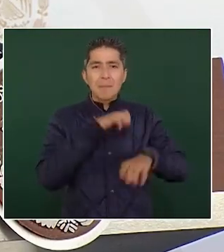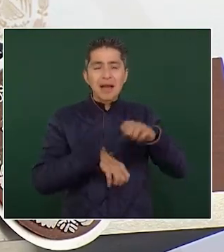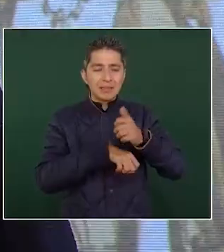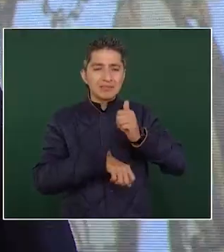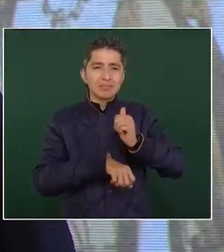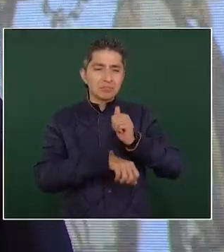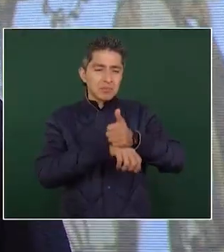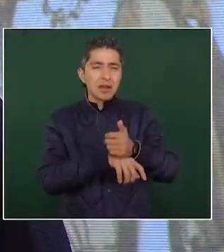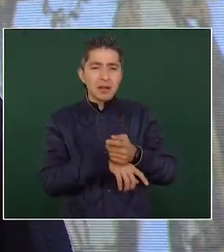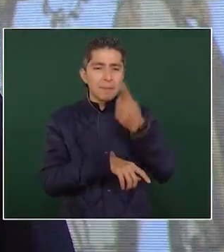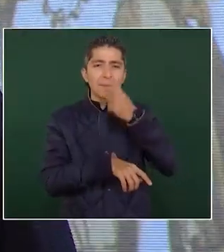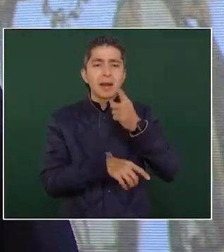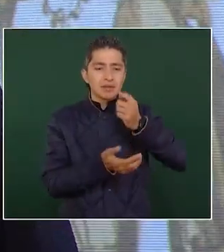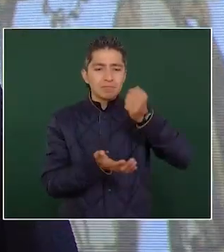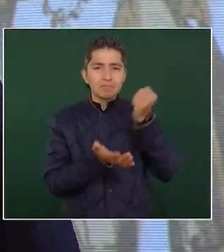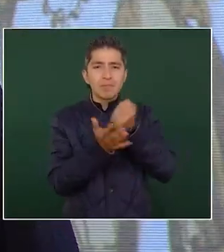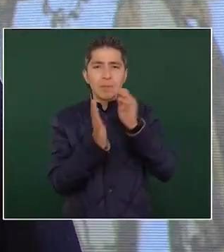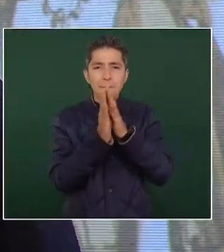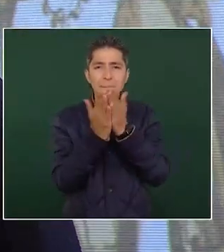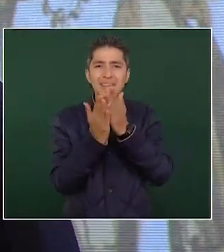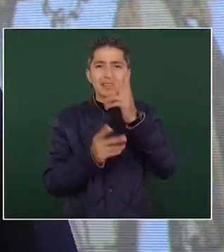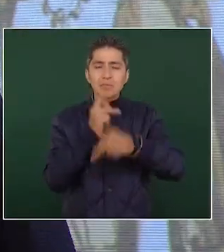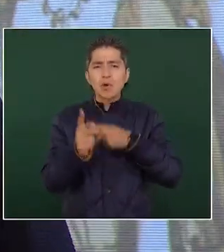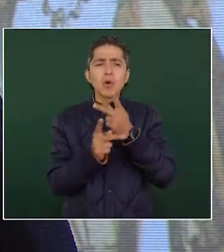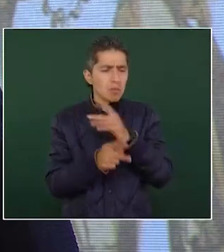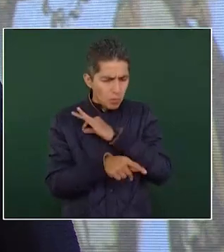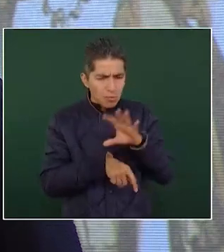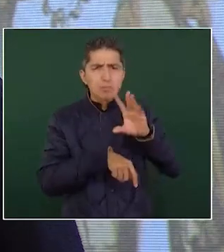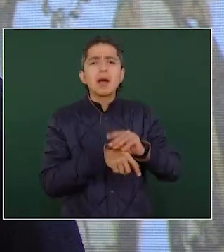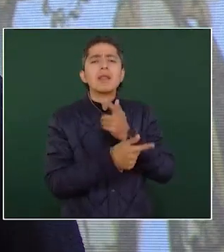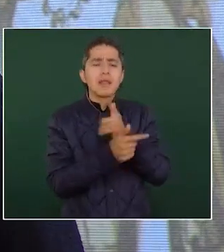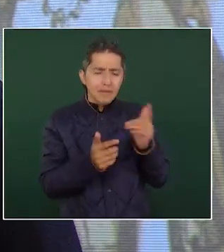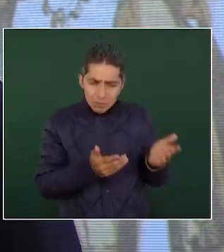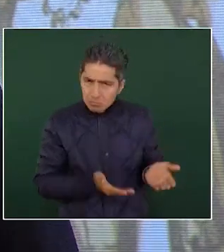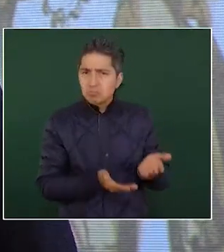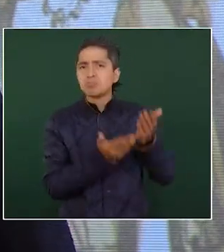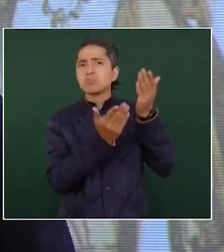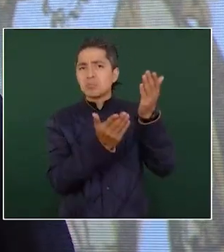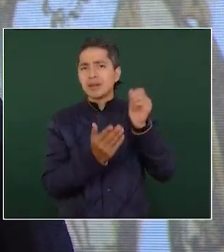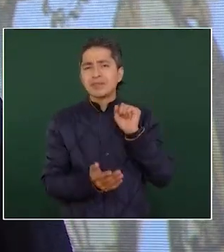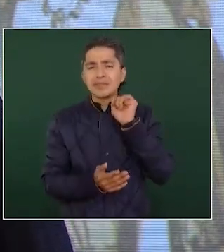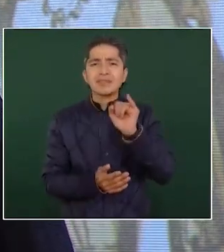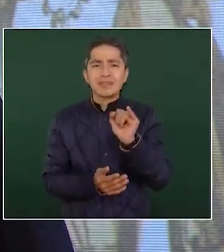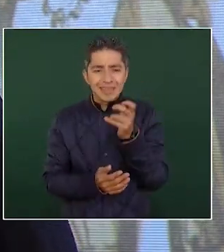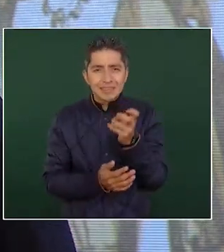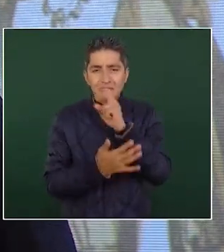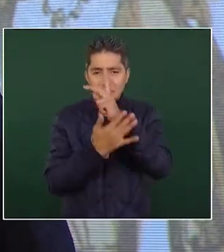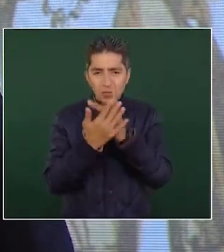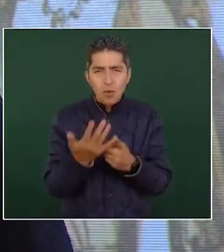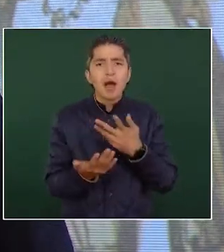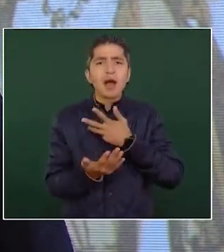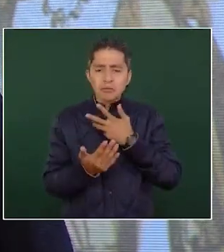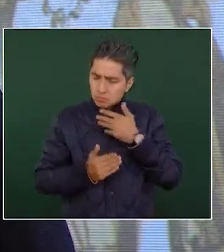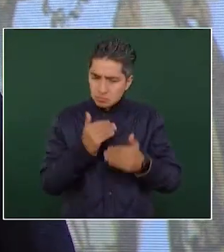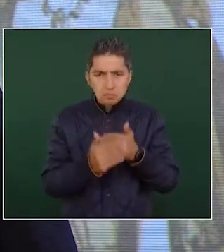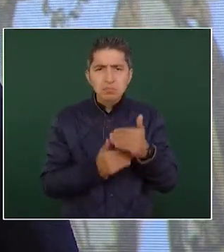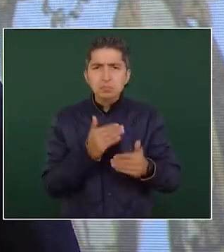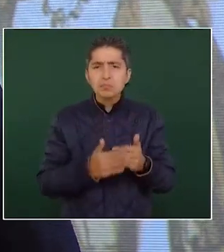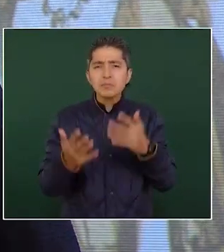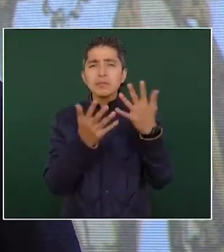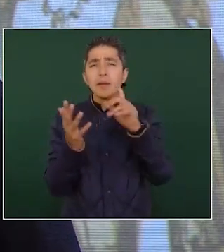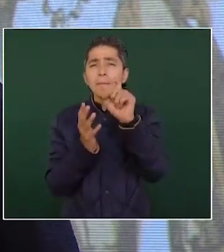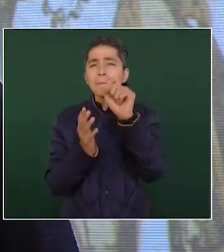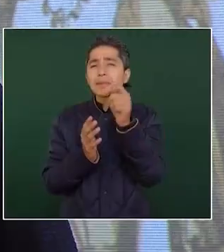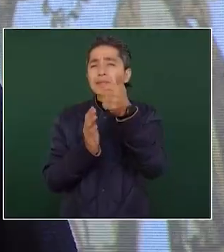su pasaporte, eso es todo, tienen permiso, pueden irse, y está en este momento en proceso ese programa. Están yendo alrededor